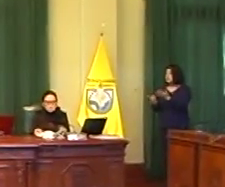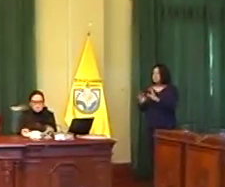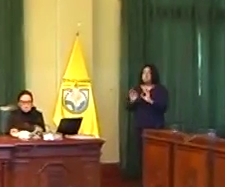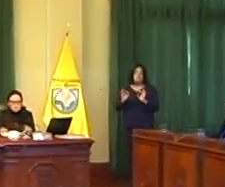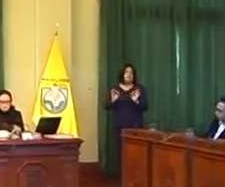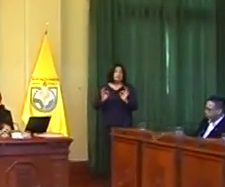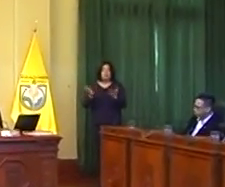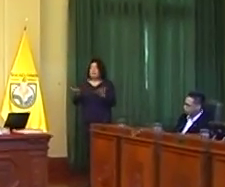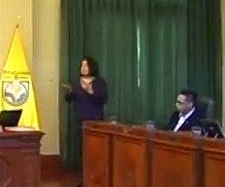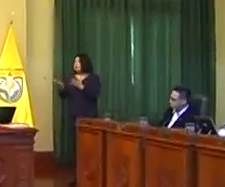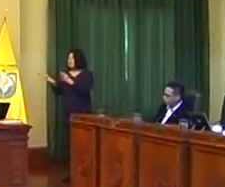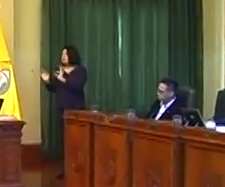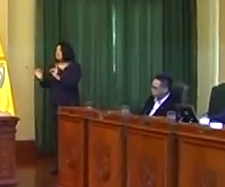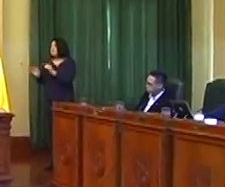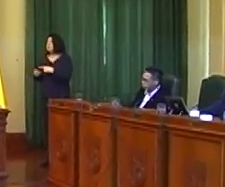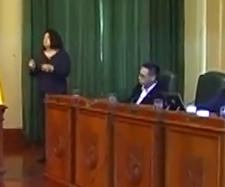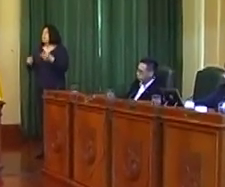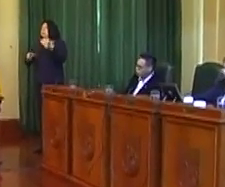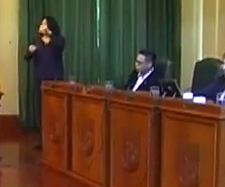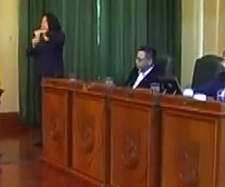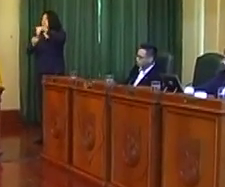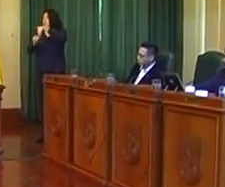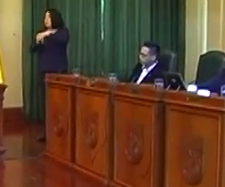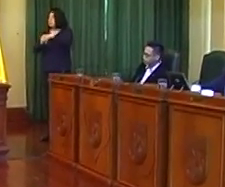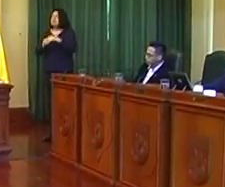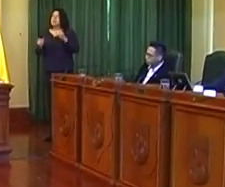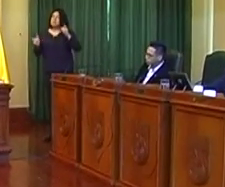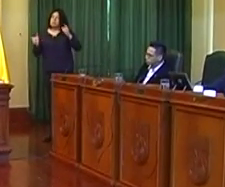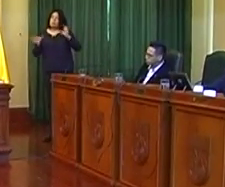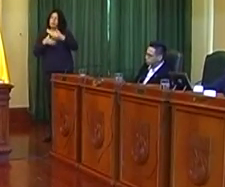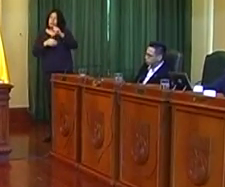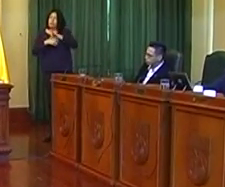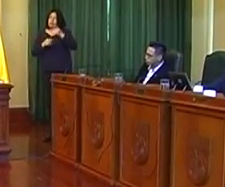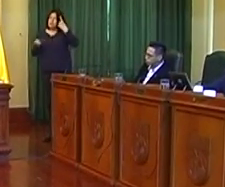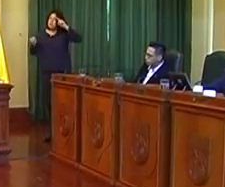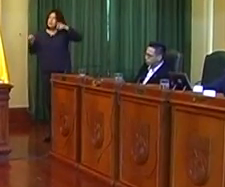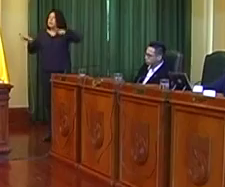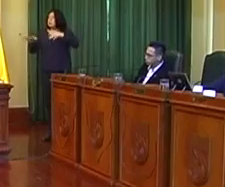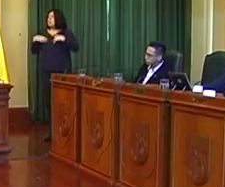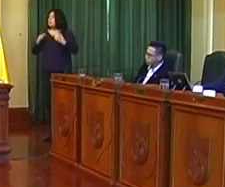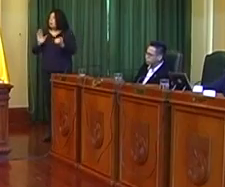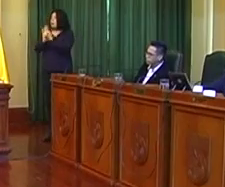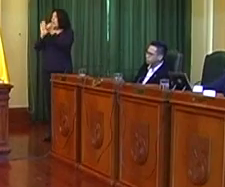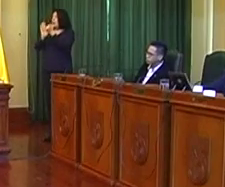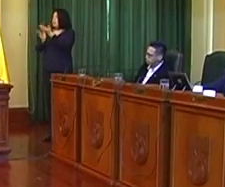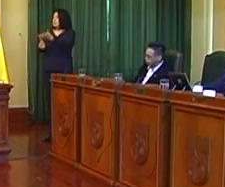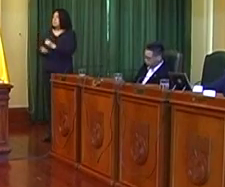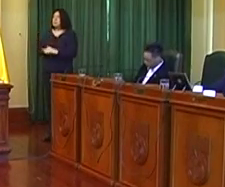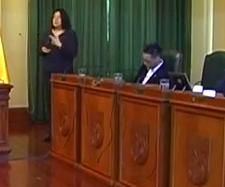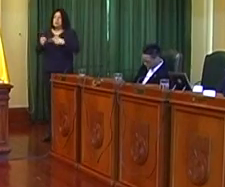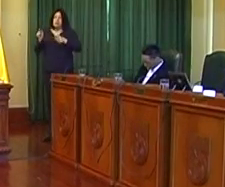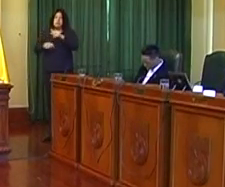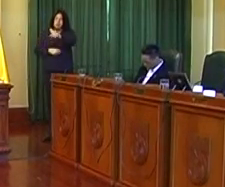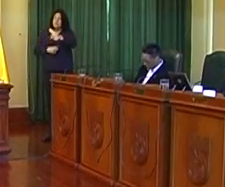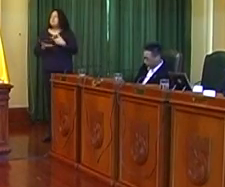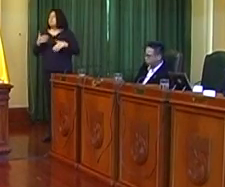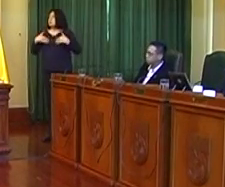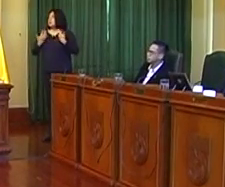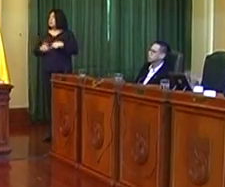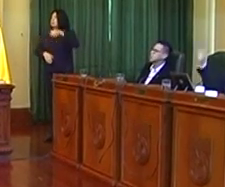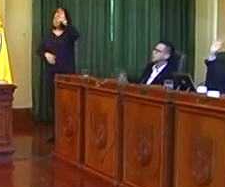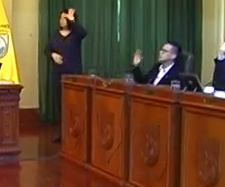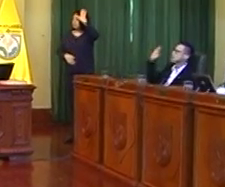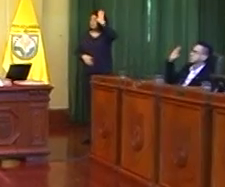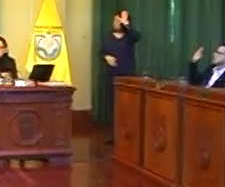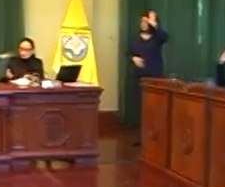tenemos más intervenciones en mesa, vamos a proceder a votar. Aquellos miembros del Consejo que estén a favor de aprobar el proyecto de ordenanza descrito, si no han expresado en señal de